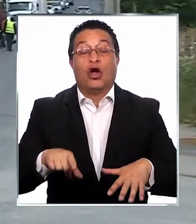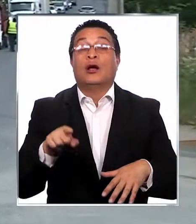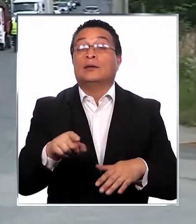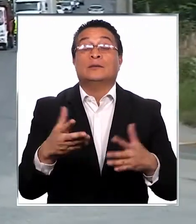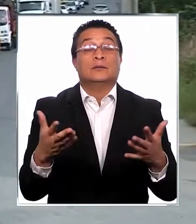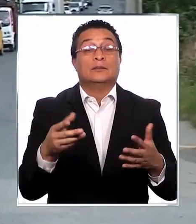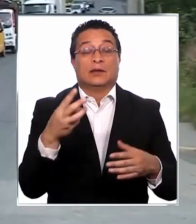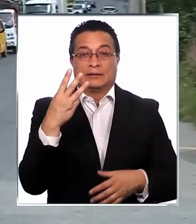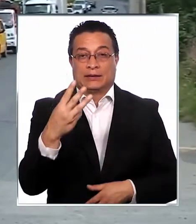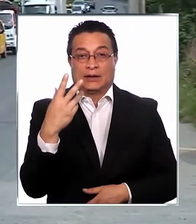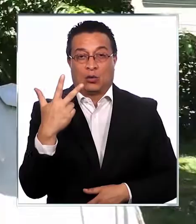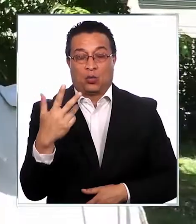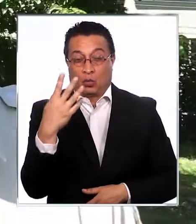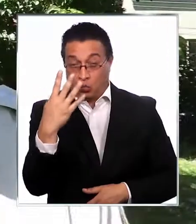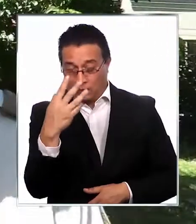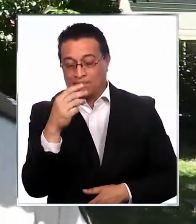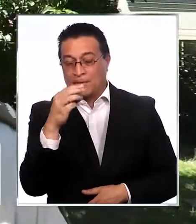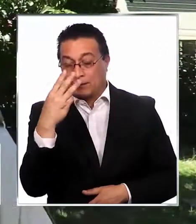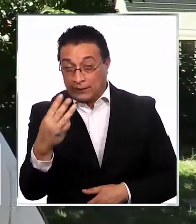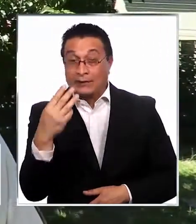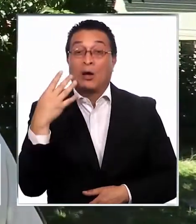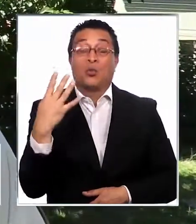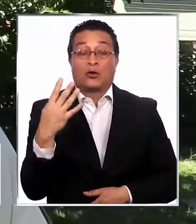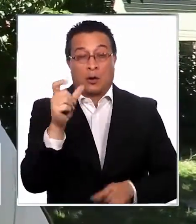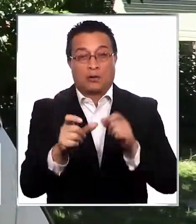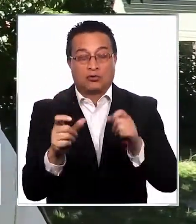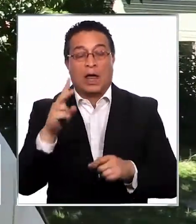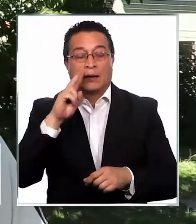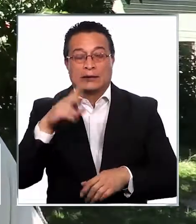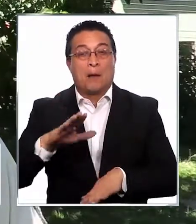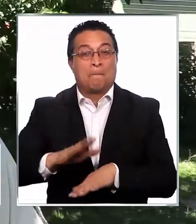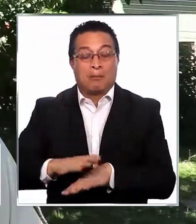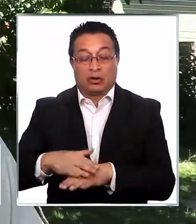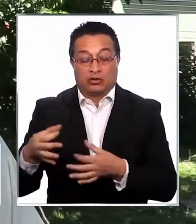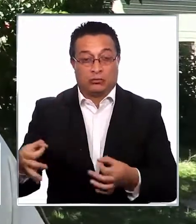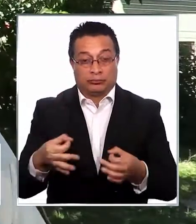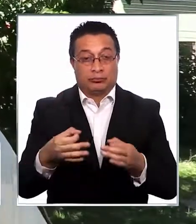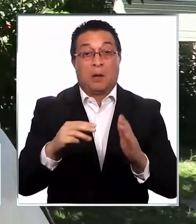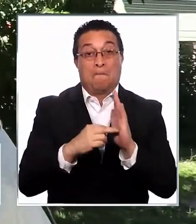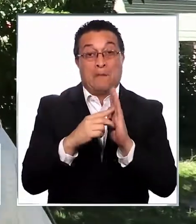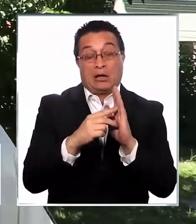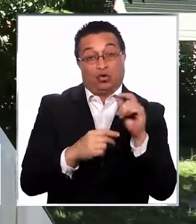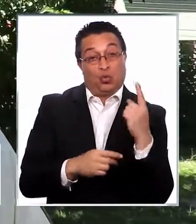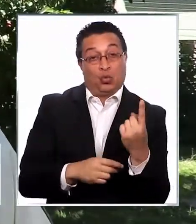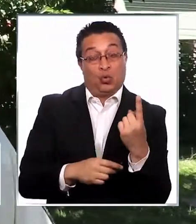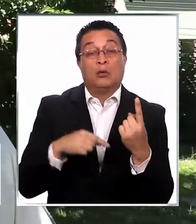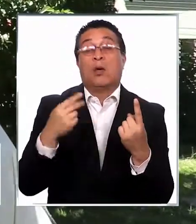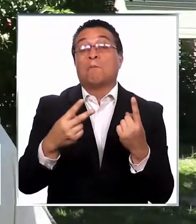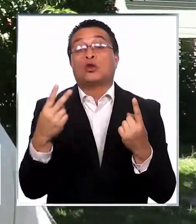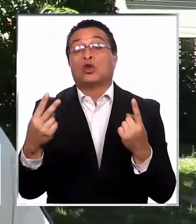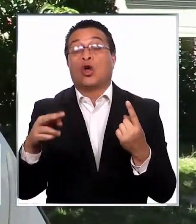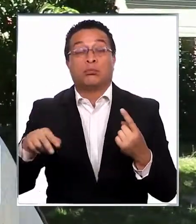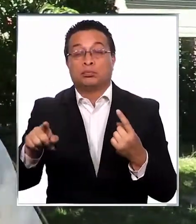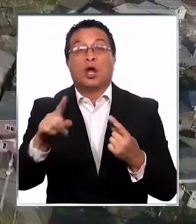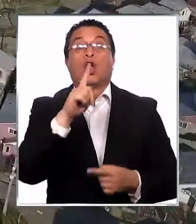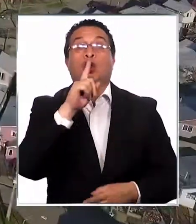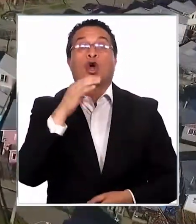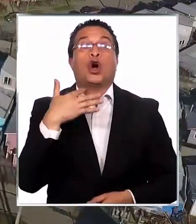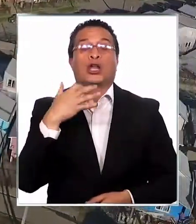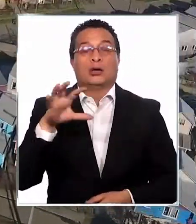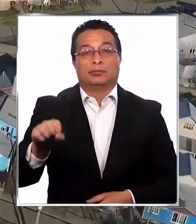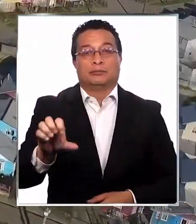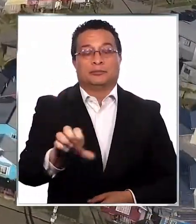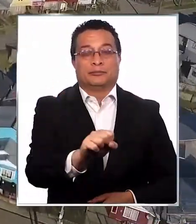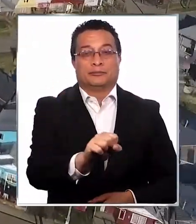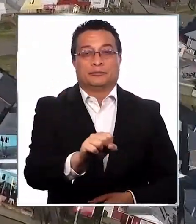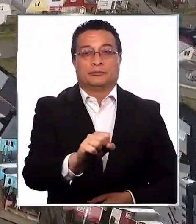de los cuales son 34 personas que circulaban sin el permiso temporal estando en cuarentena y 22 que se desplazaban en horario toque de